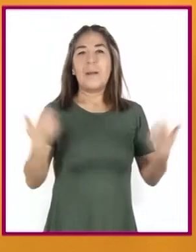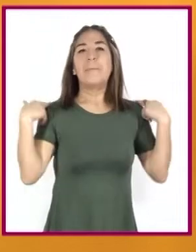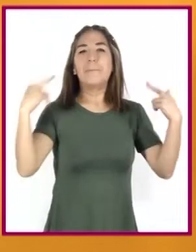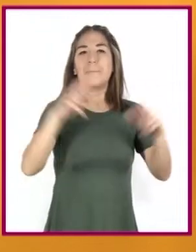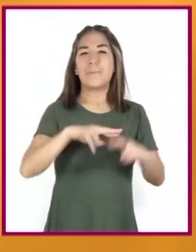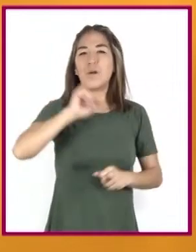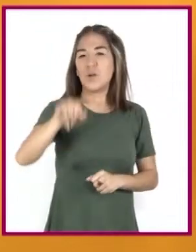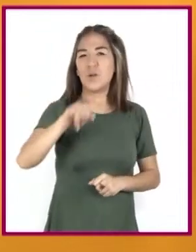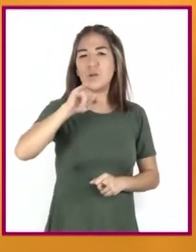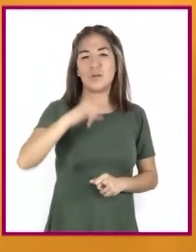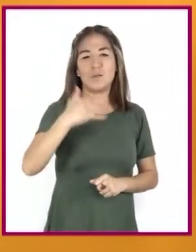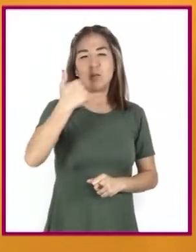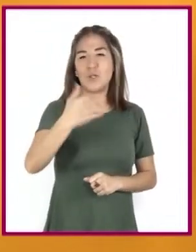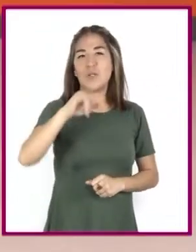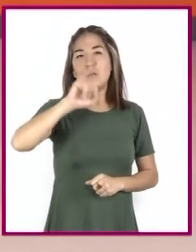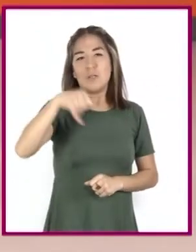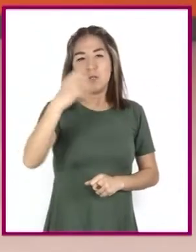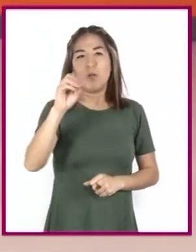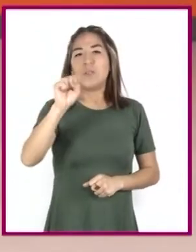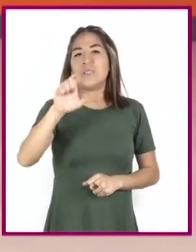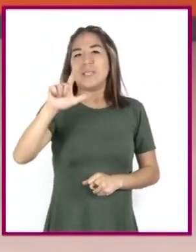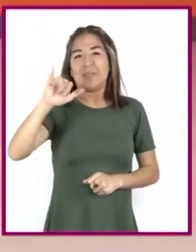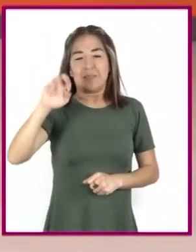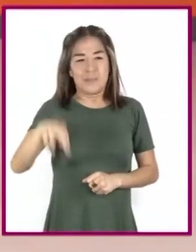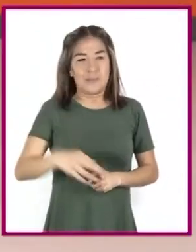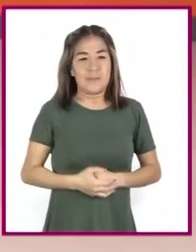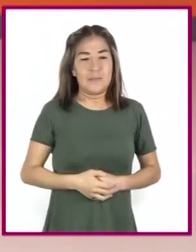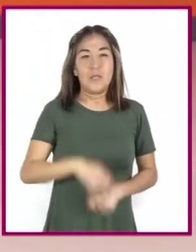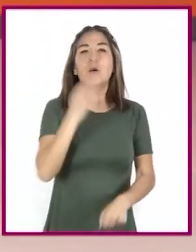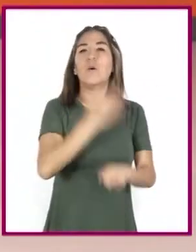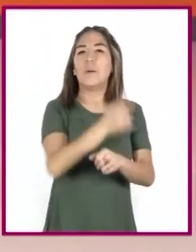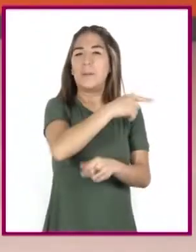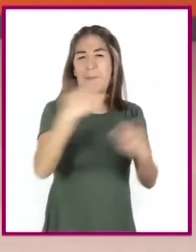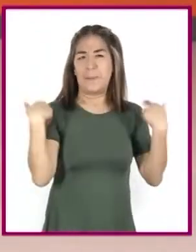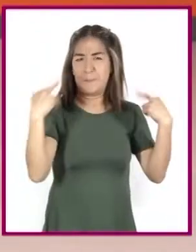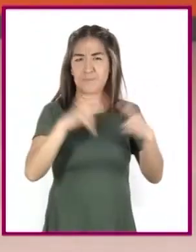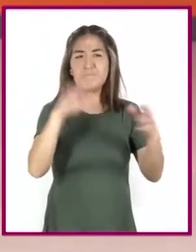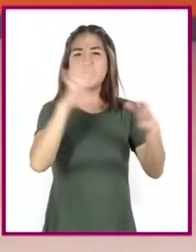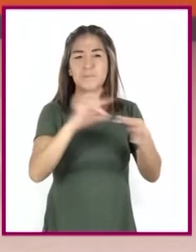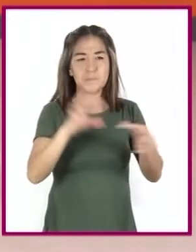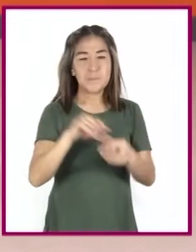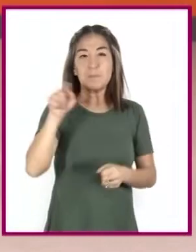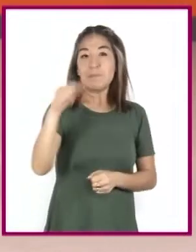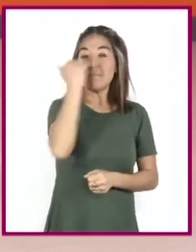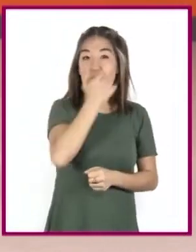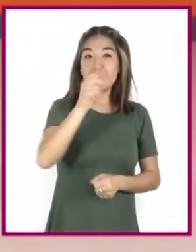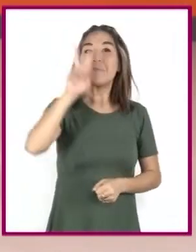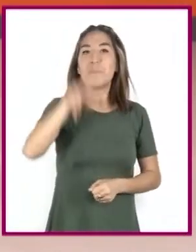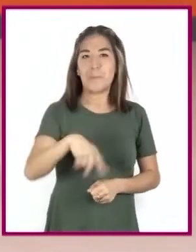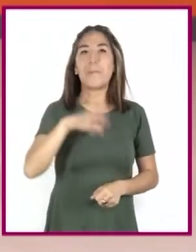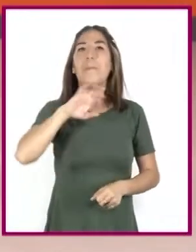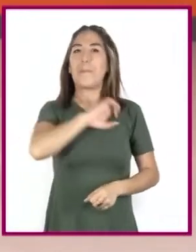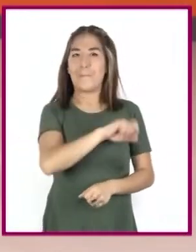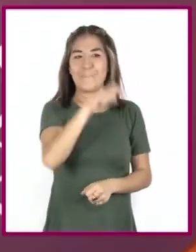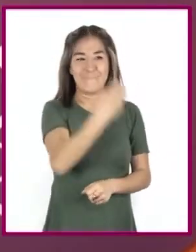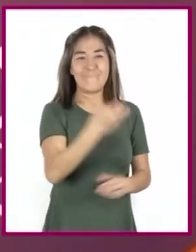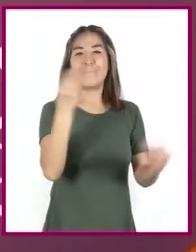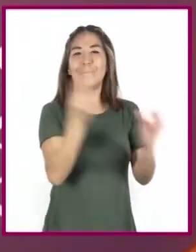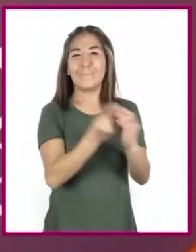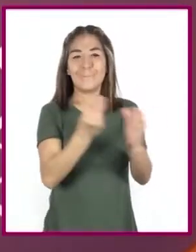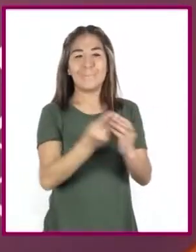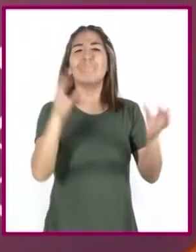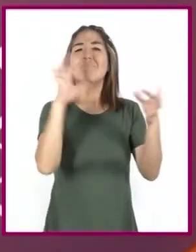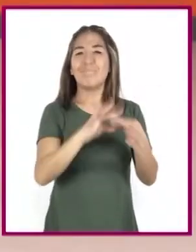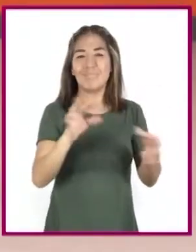maestra Jocelyn Muñoz Suárez. La maestra nos comentó que a su alumno le encantó esta sesión y nos